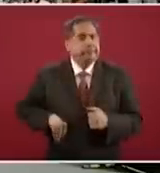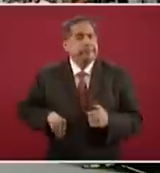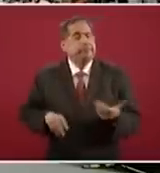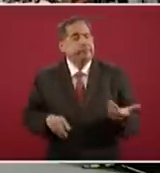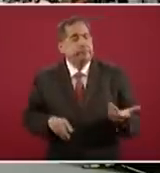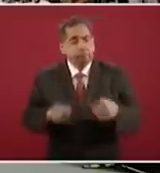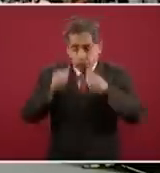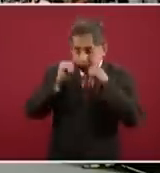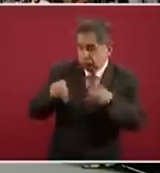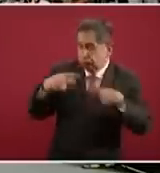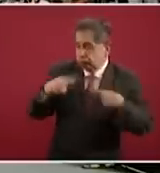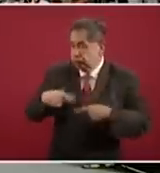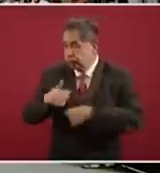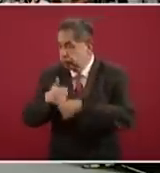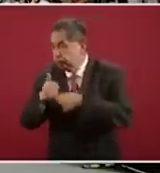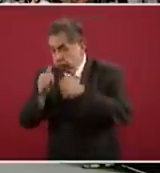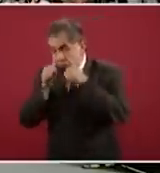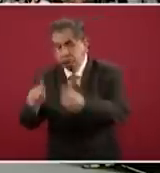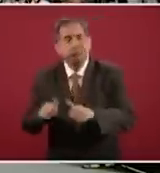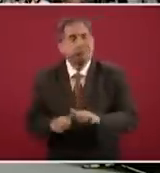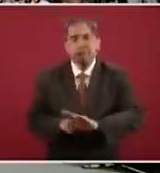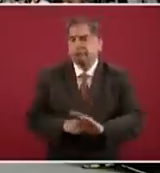atender a las víctimas,